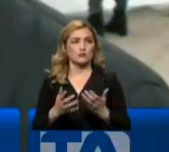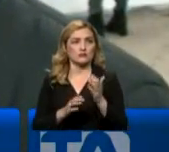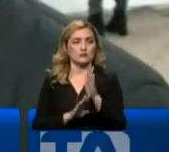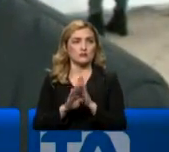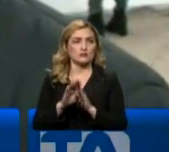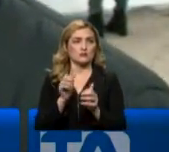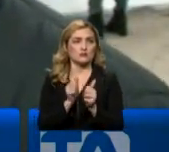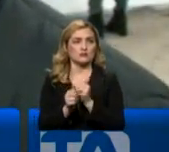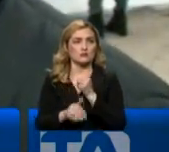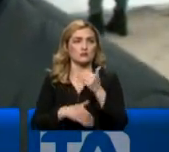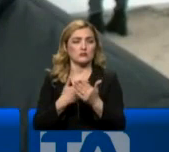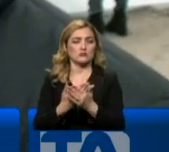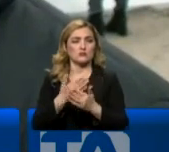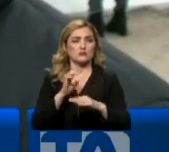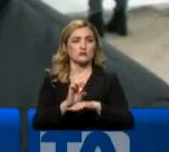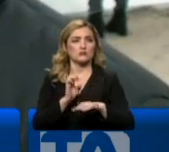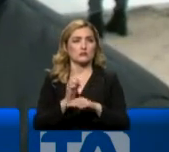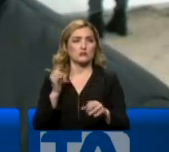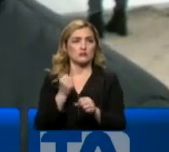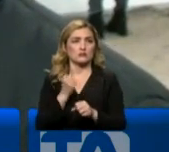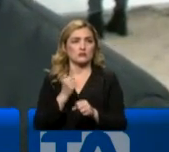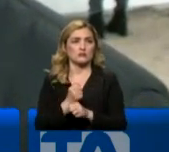deporte a nivel nacional y trabajar